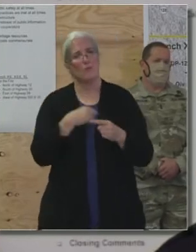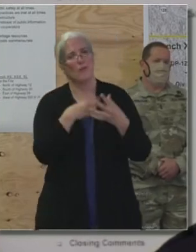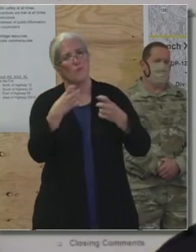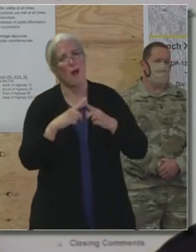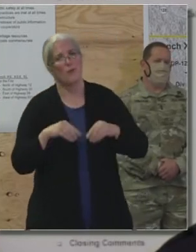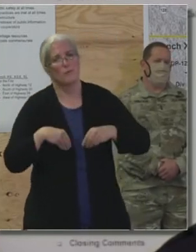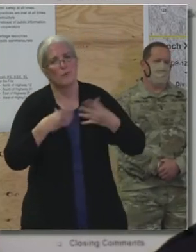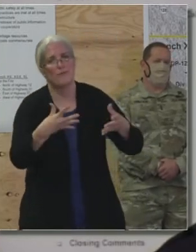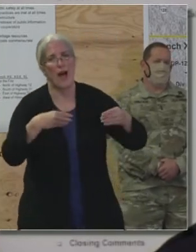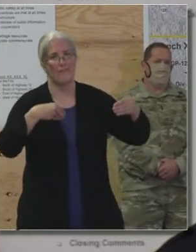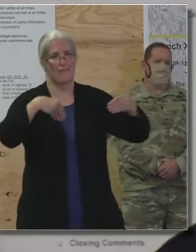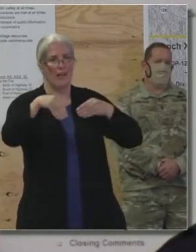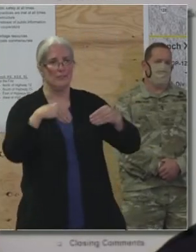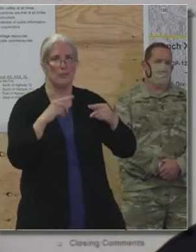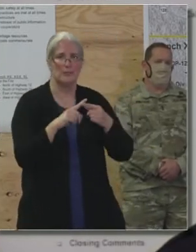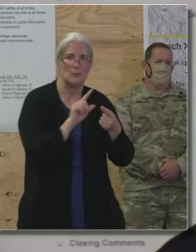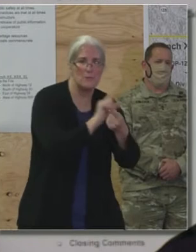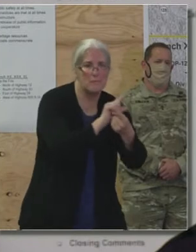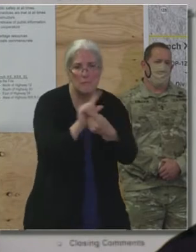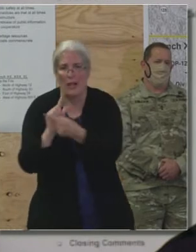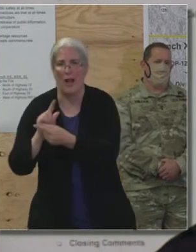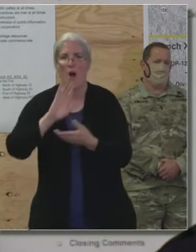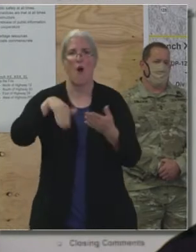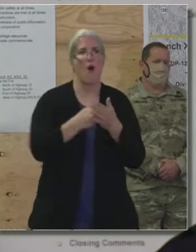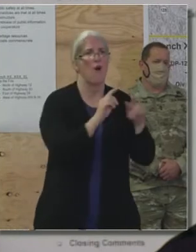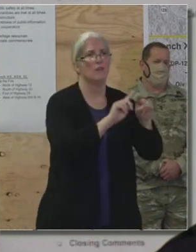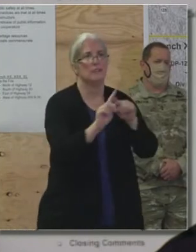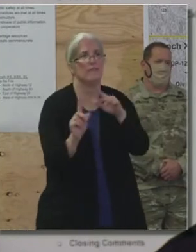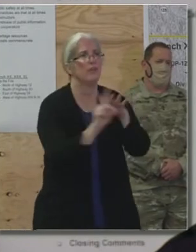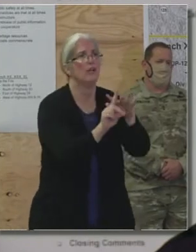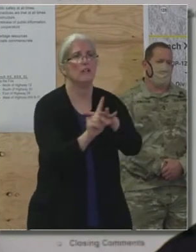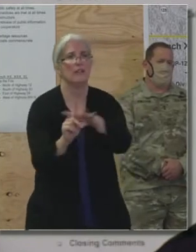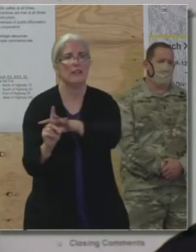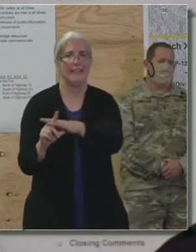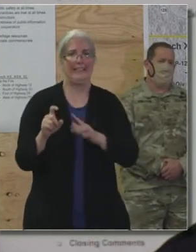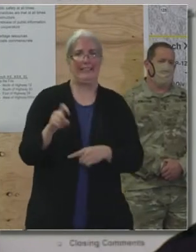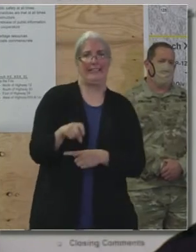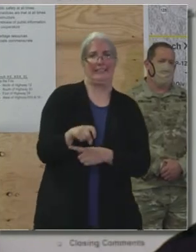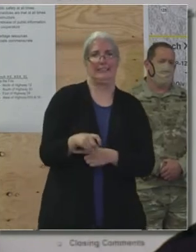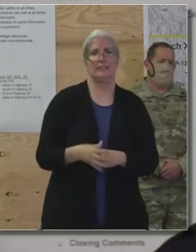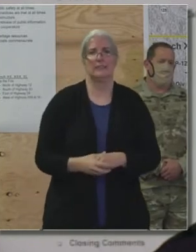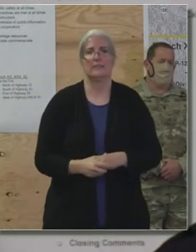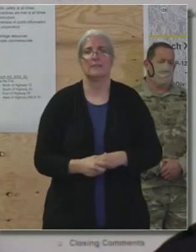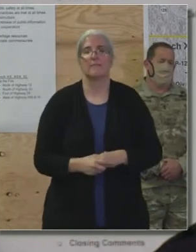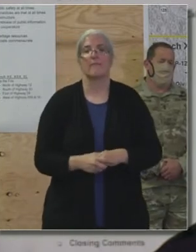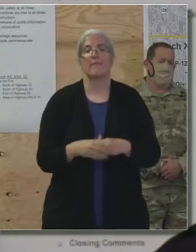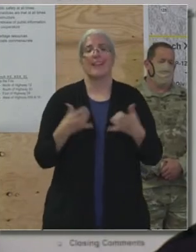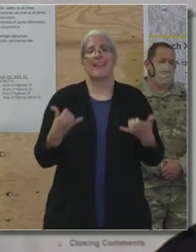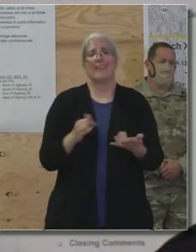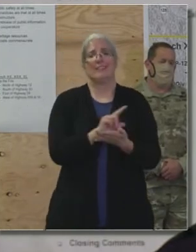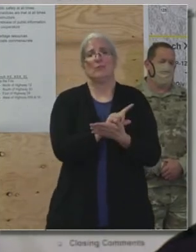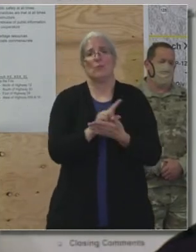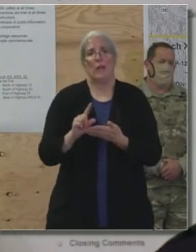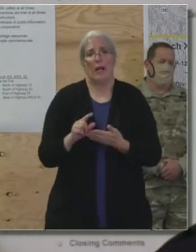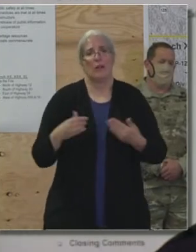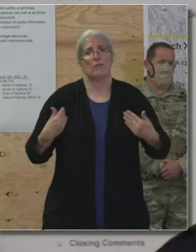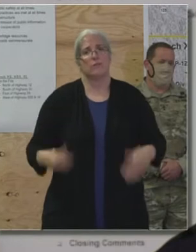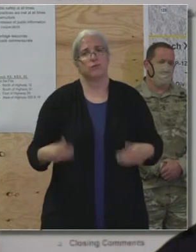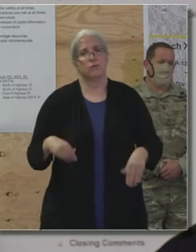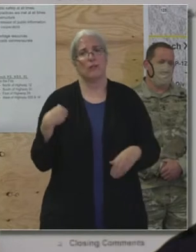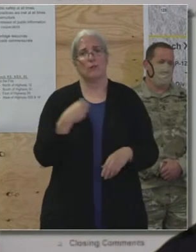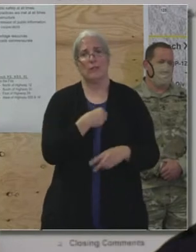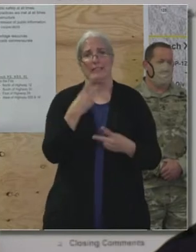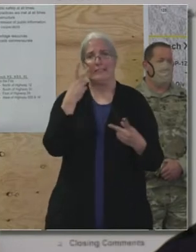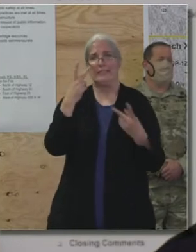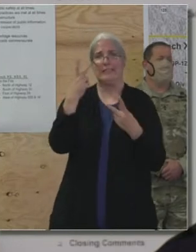necesaria para sobreponernos al momento mientras que los lugares candentes se ponen un poco menos candentes esta semana